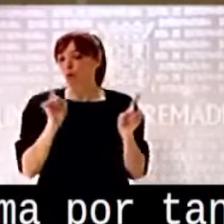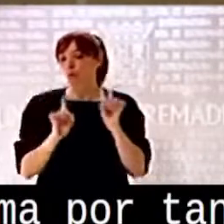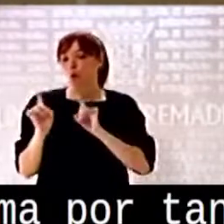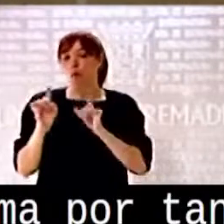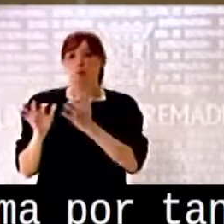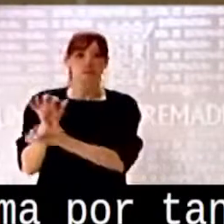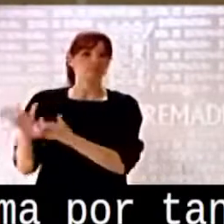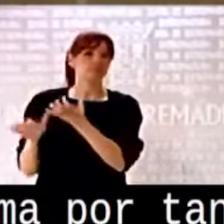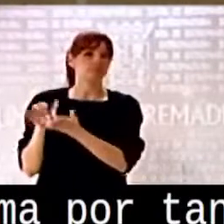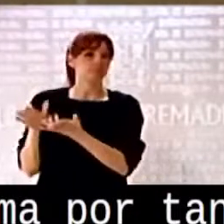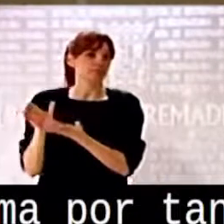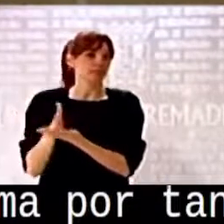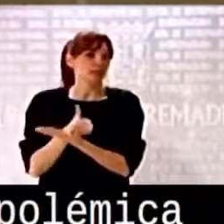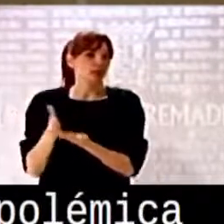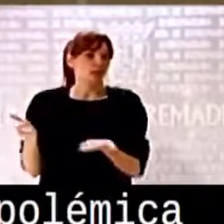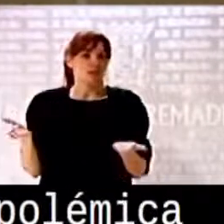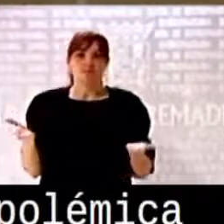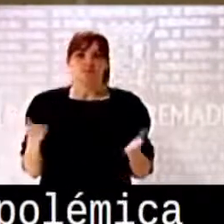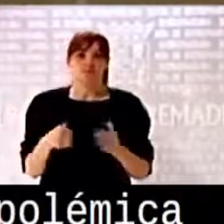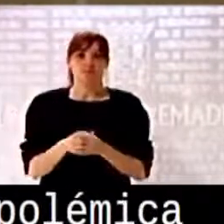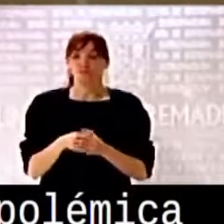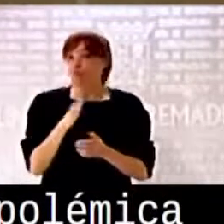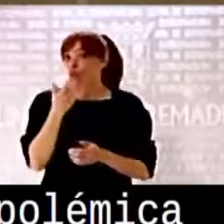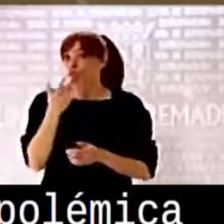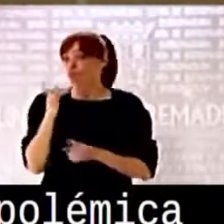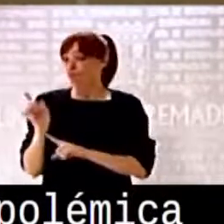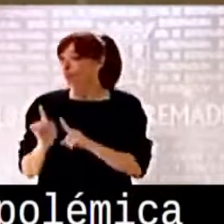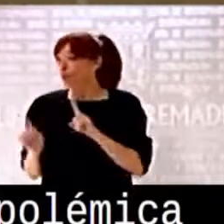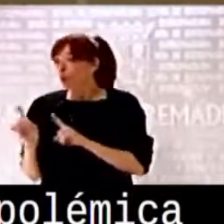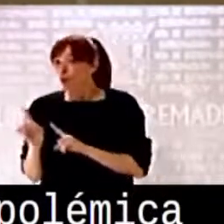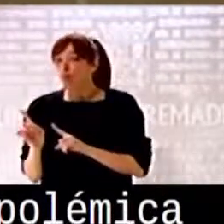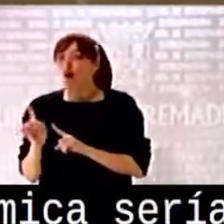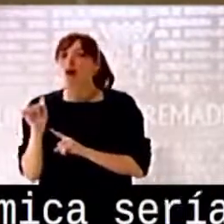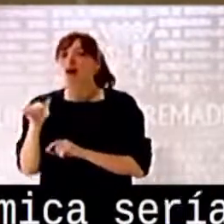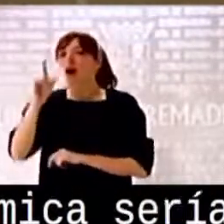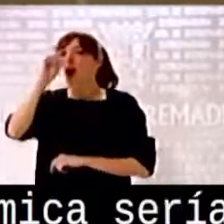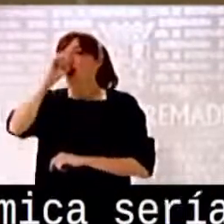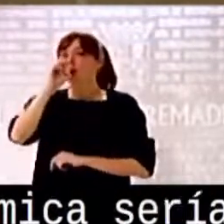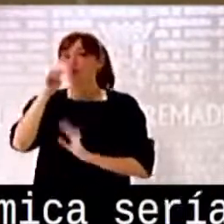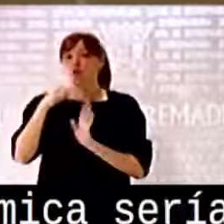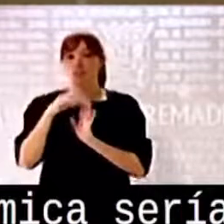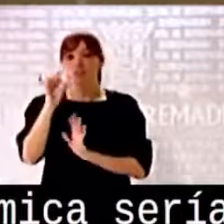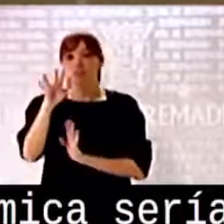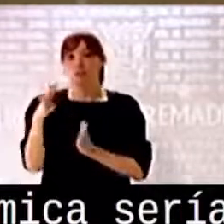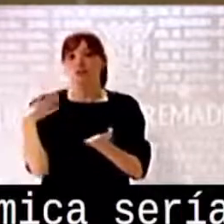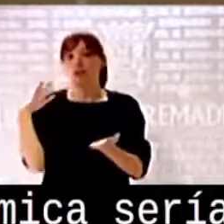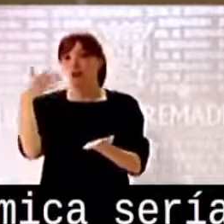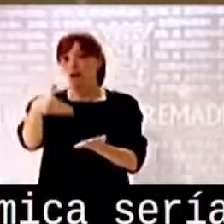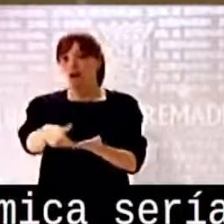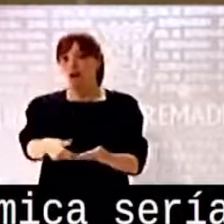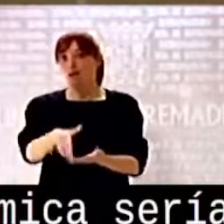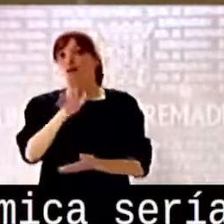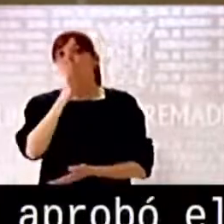ninguna polémica, porque si hubiera sido así, la polémica sería desde el año 2014, que es